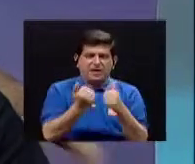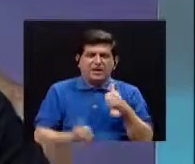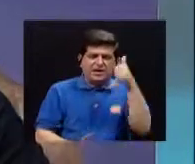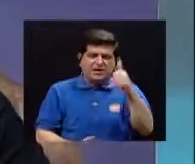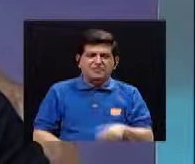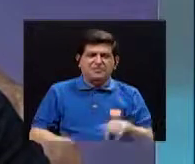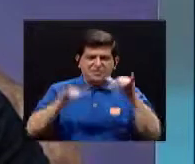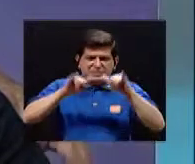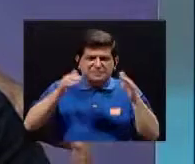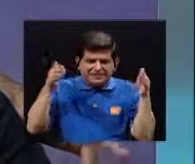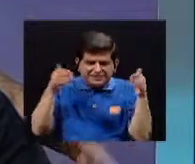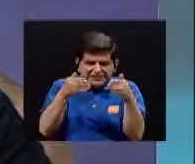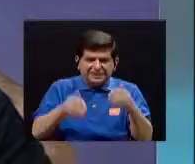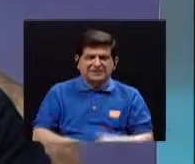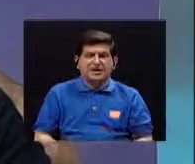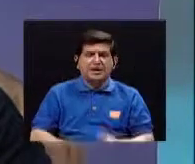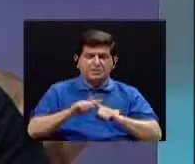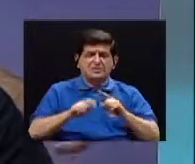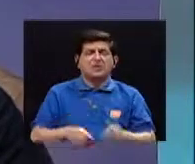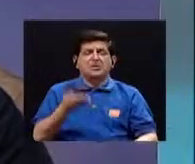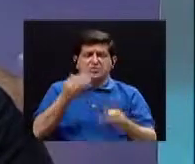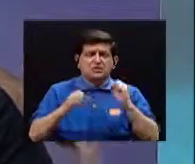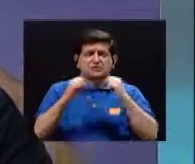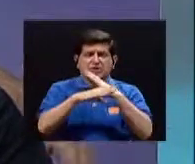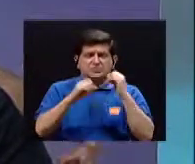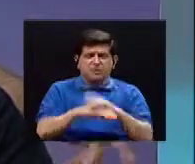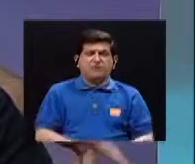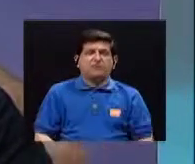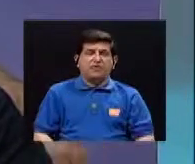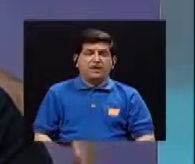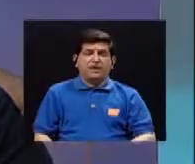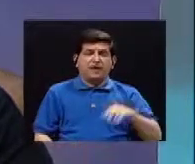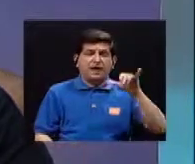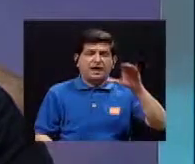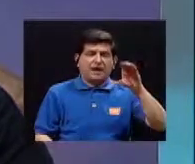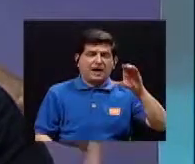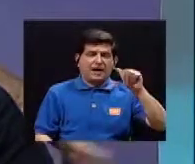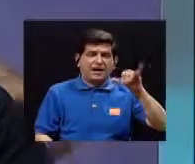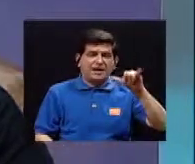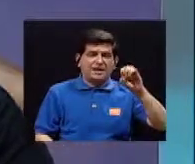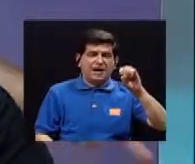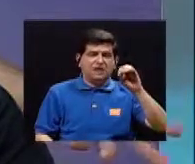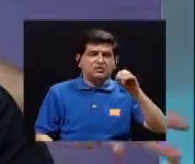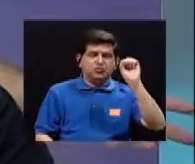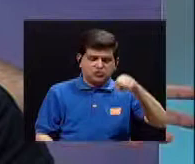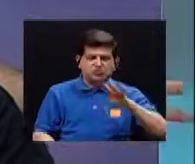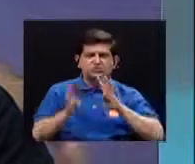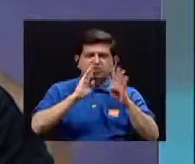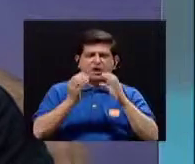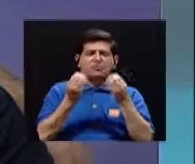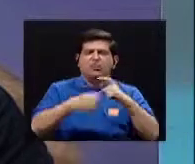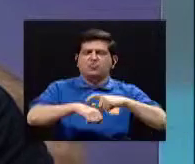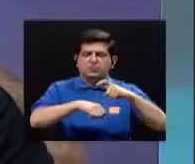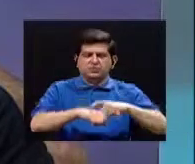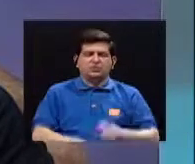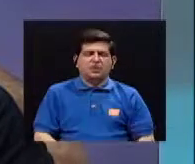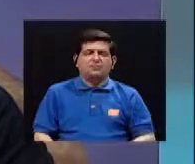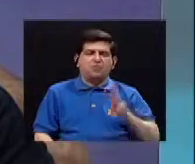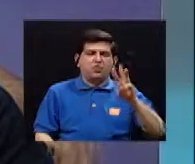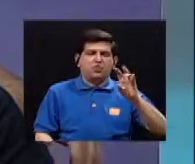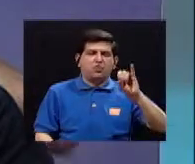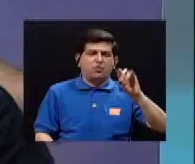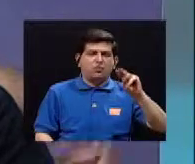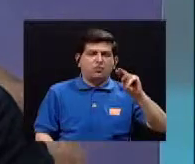correos juan carlos callados y se reunió así un rap y habló web se alargó con